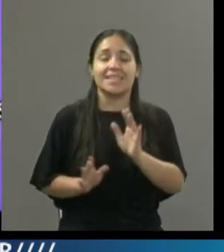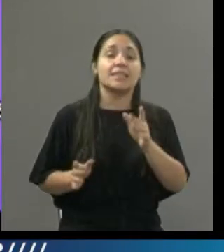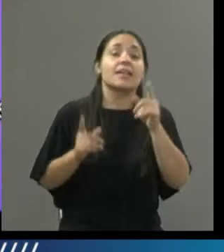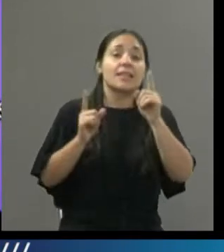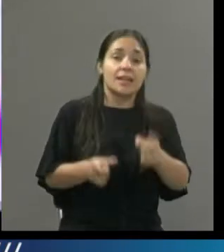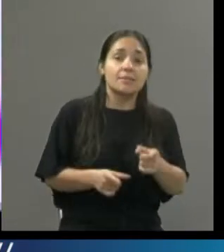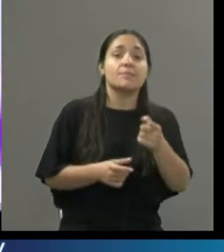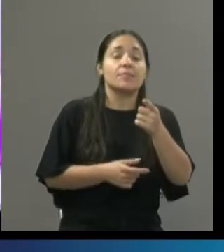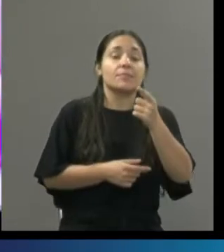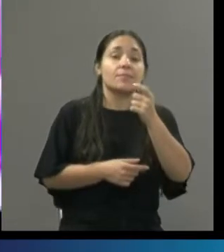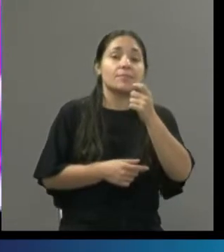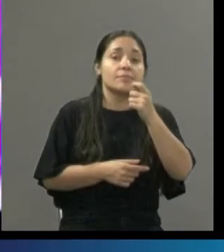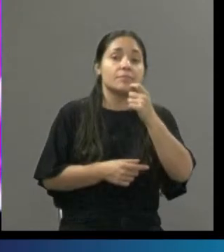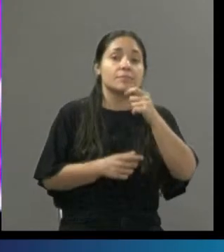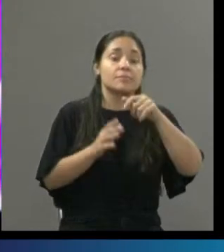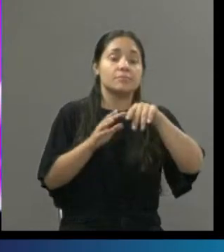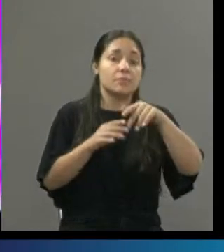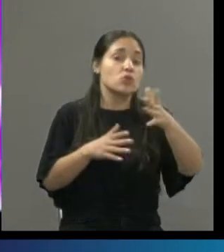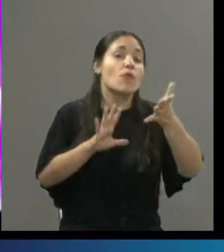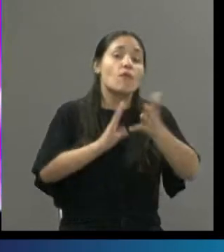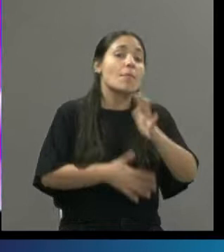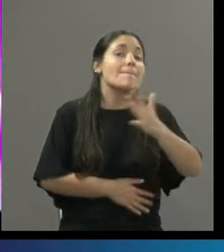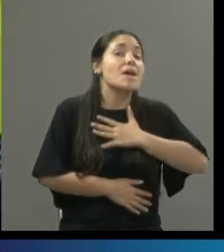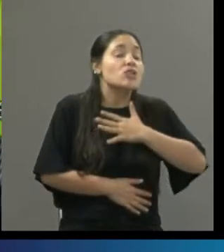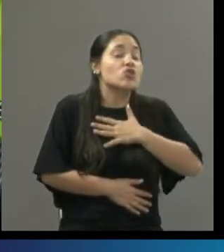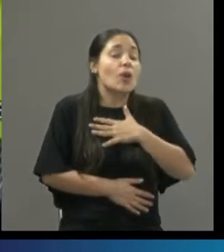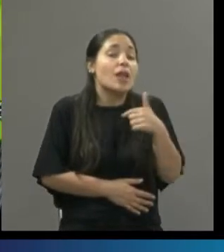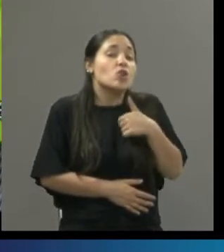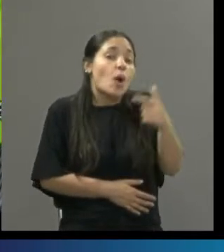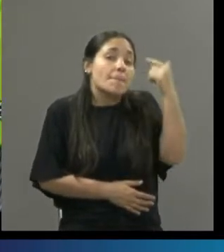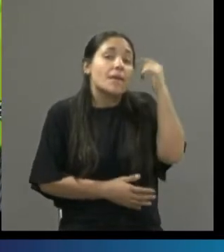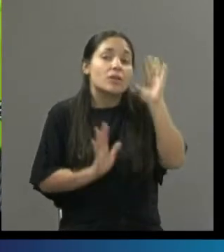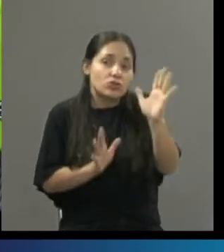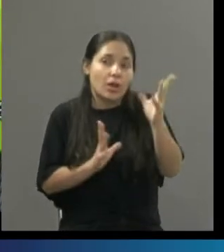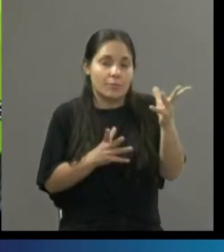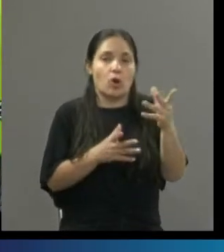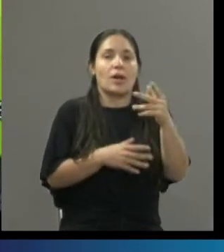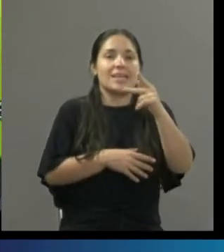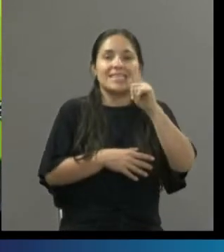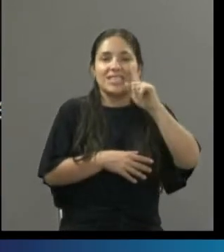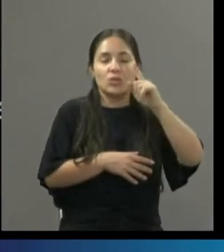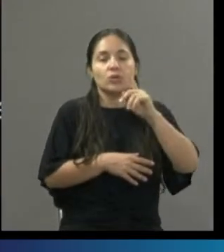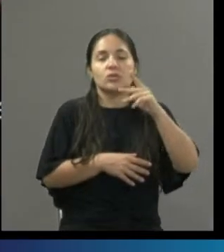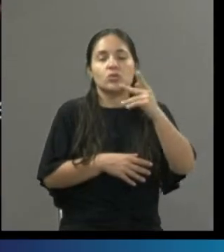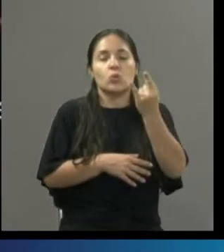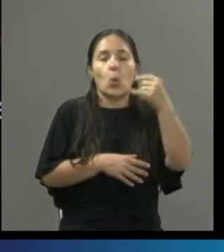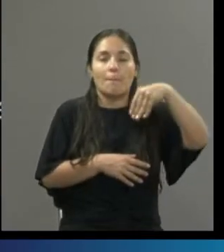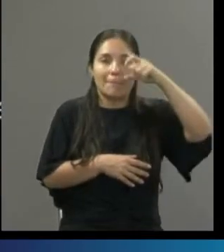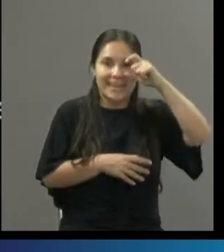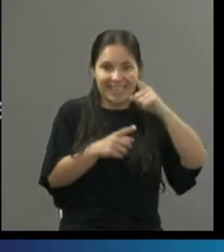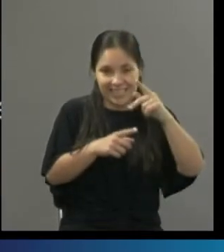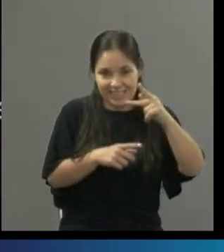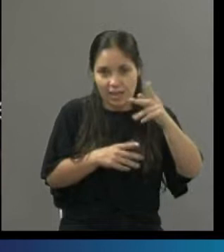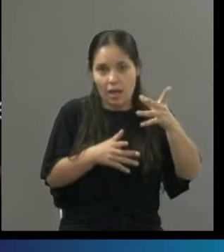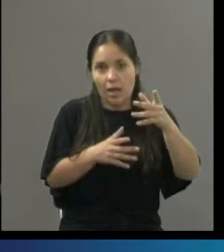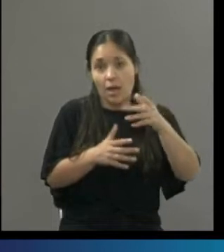en lo personal, para completar la respuesta, a mí personalmente, como integrante de SUME, como militante, me preocupa